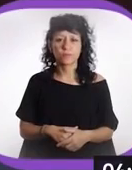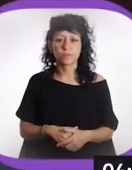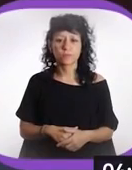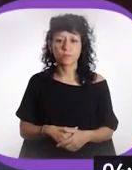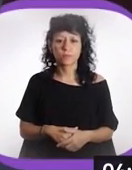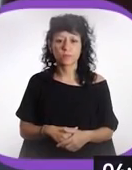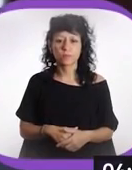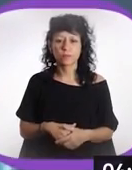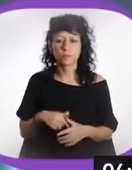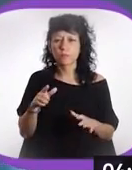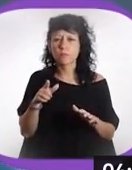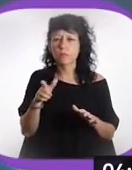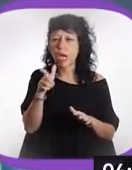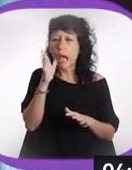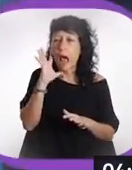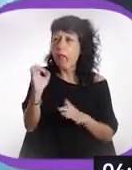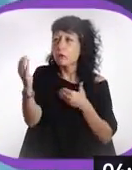Percibo que un torbellino se acerca.